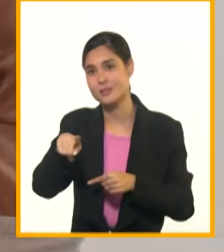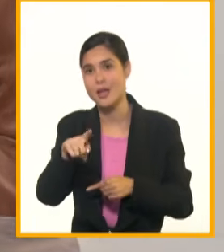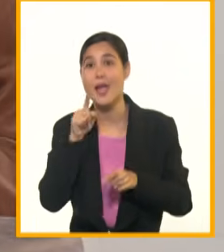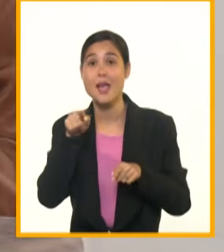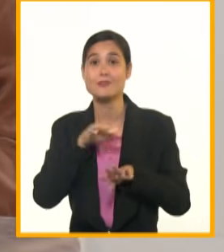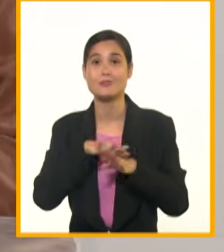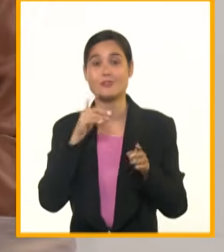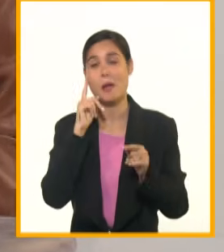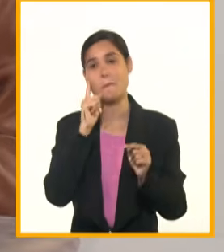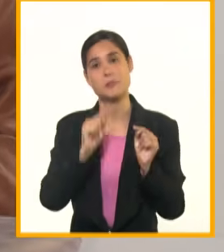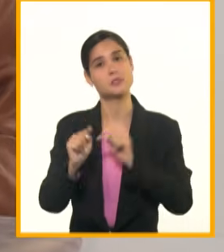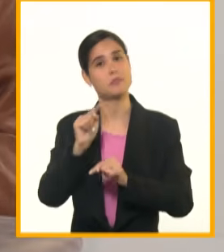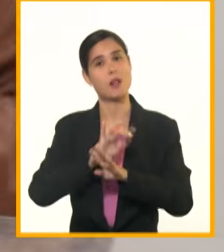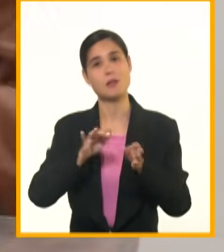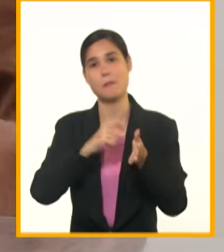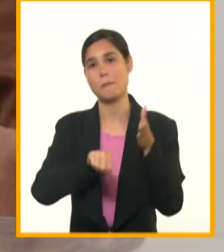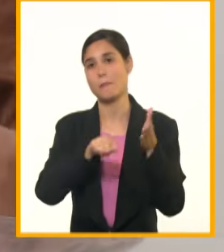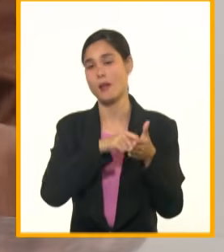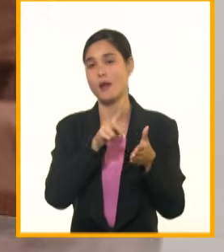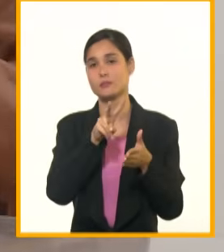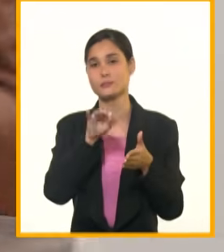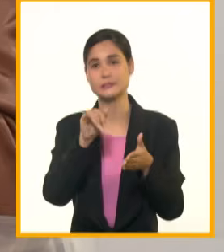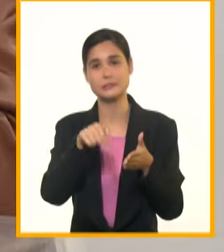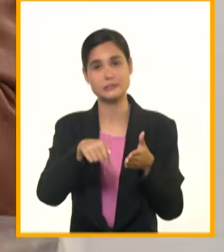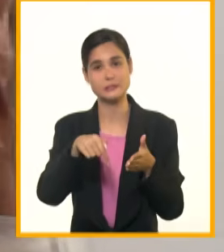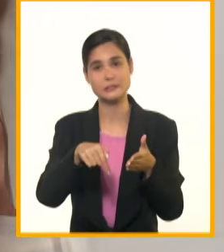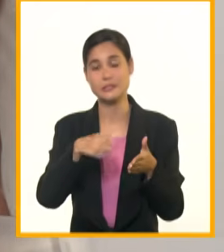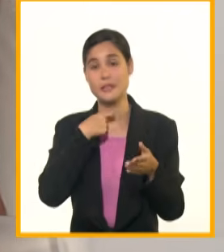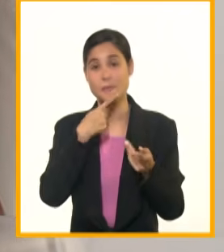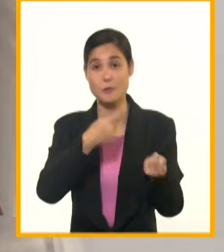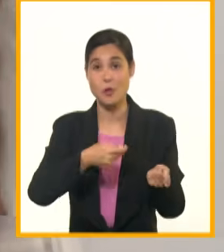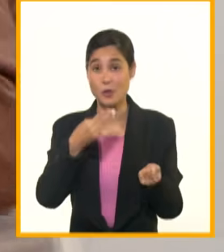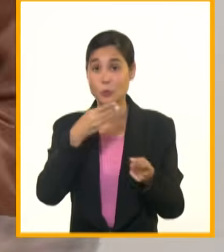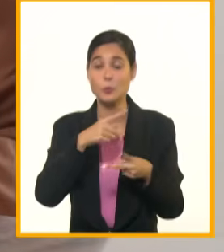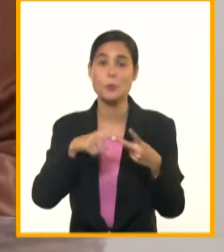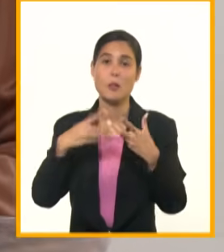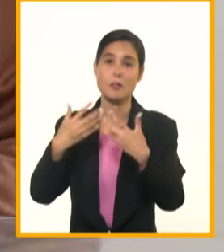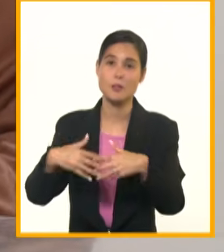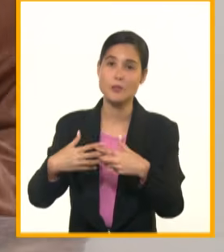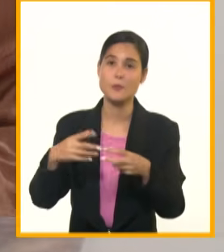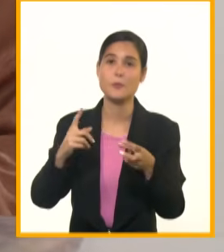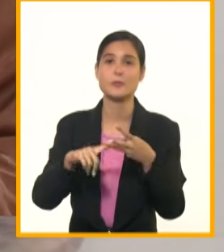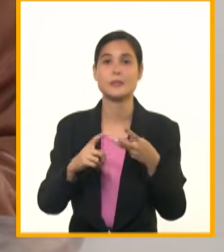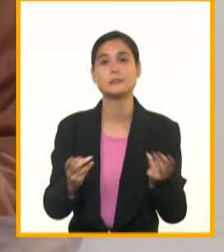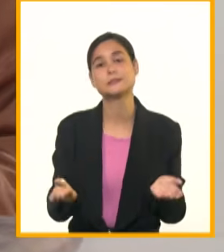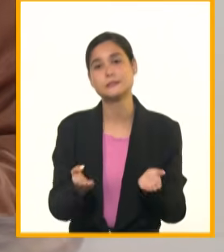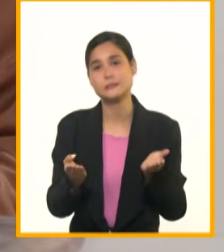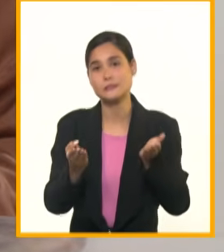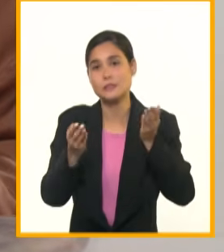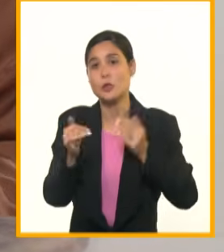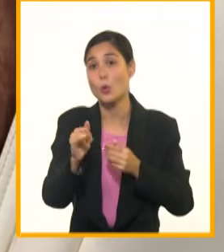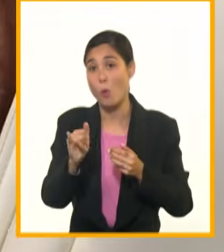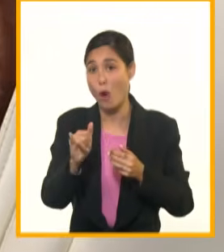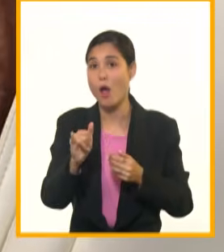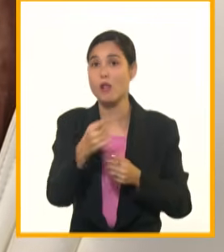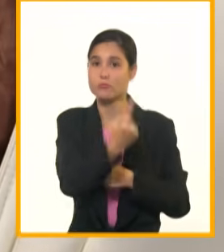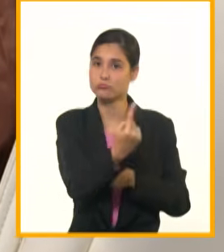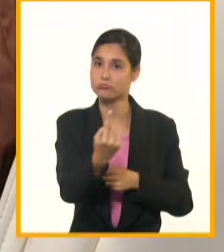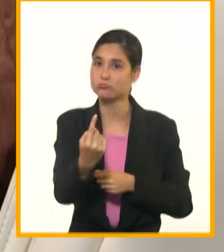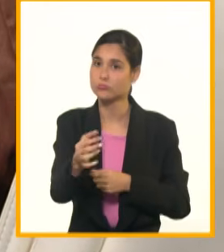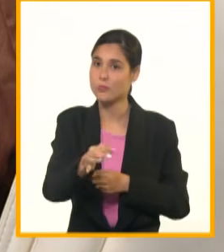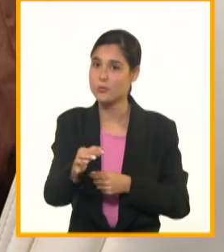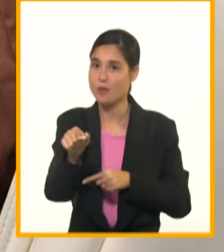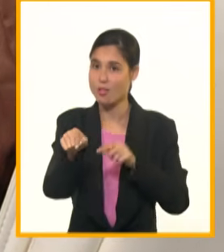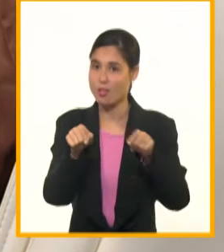prioridad durante este año en la agricultura, en la industria y en el desarrollo en general de cada uno de los territorios. Gobernador, además